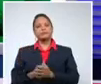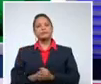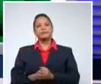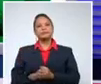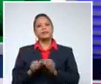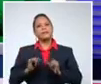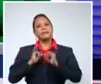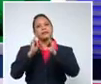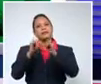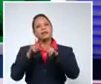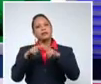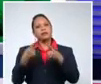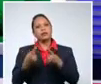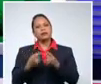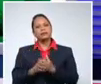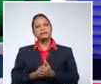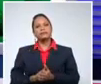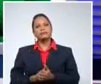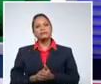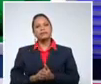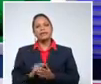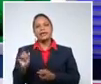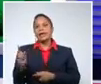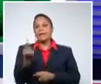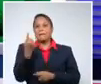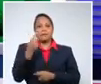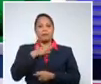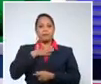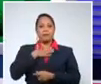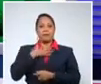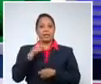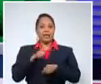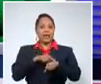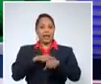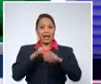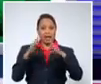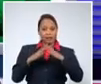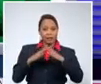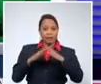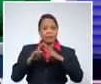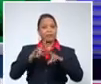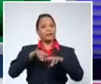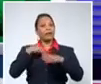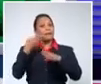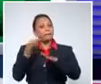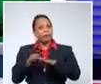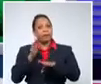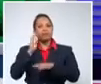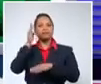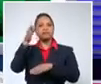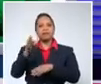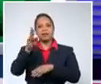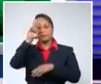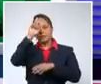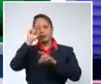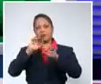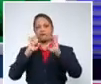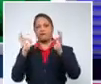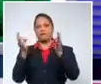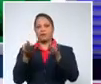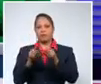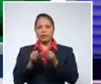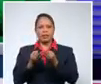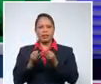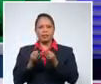el primer síntoma en su casa, el segundo en su médico de familia, en su policlínico, síntomas de los que